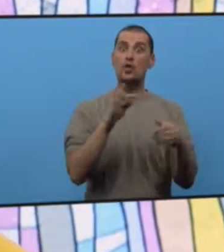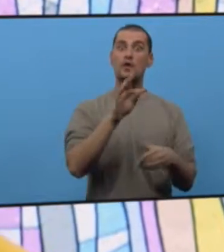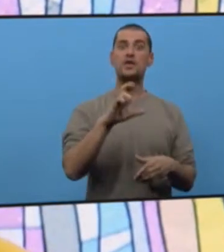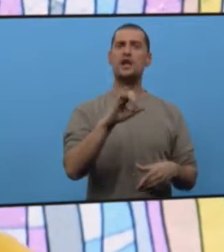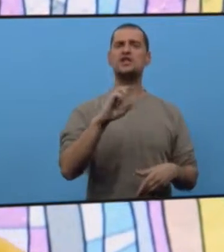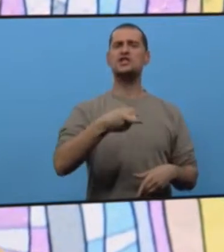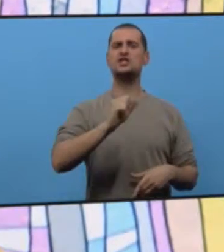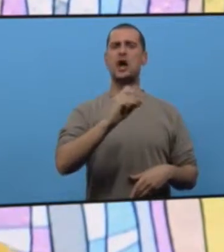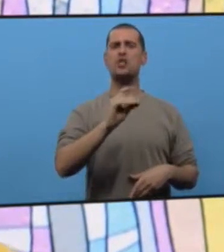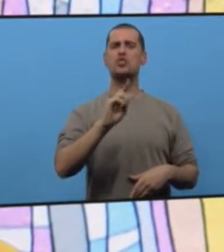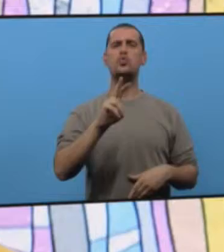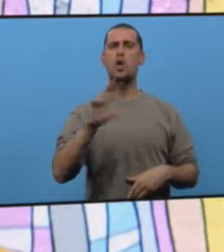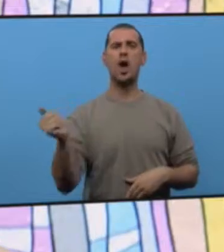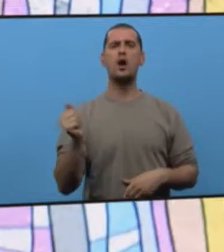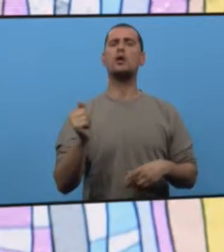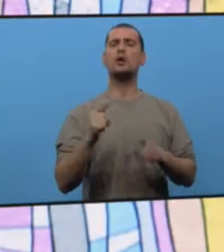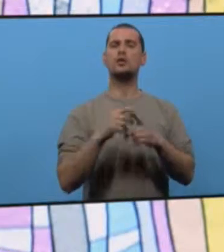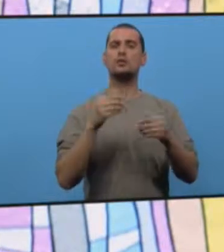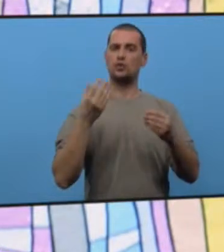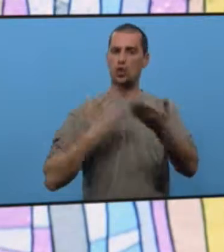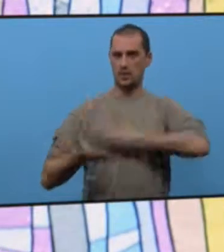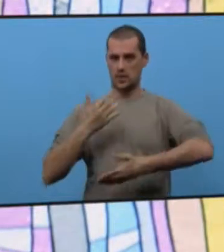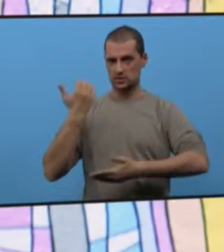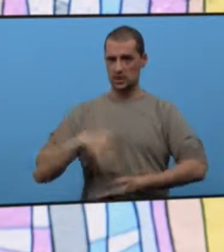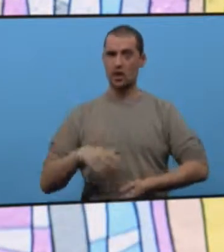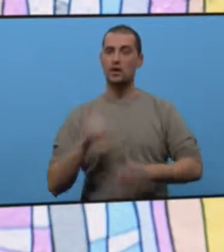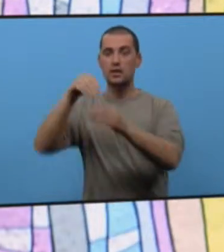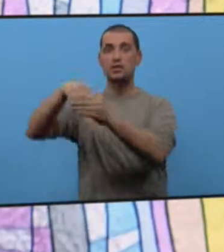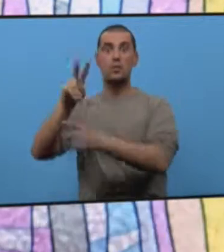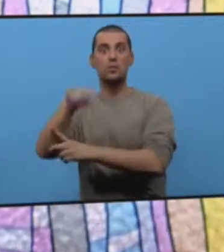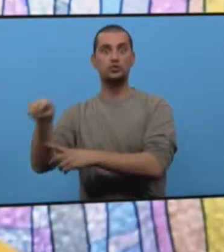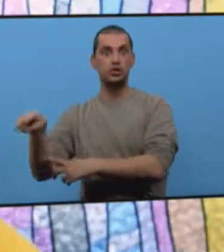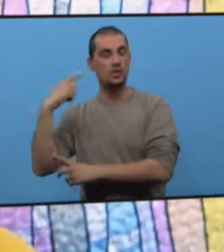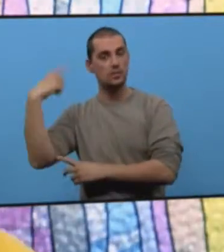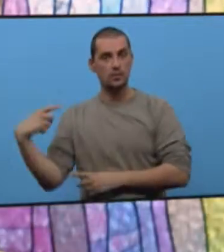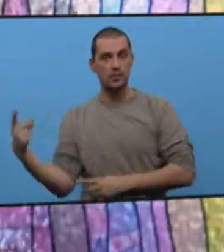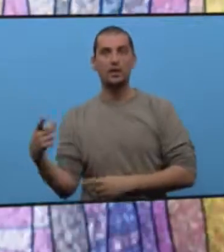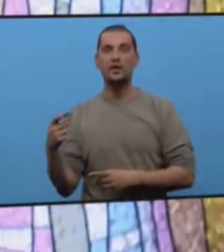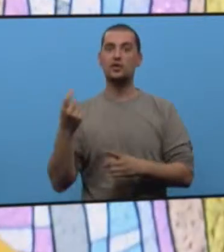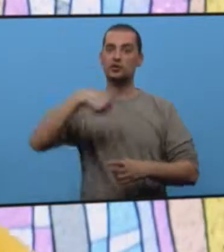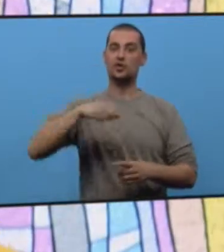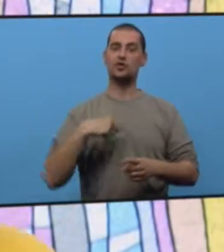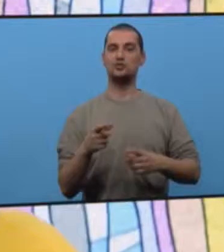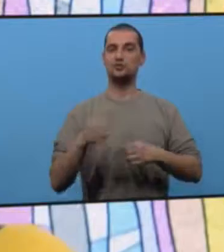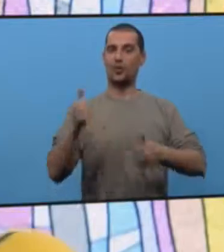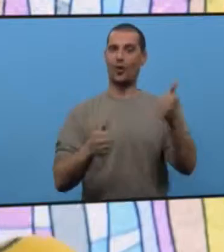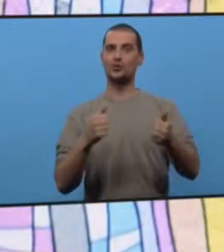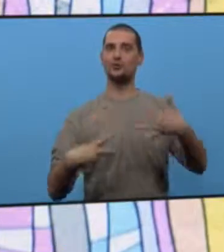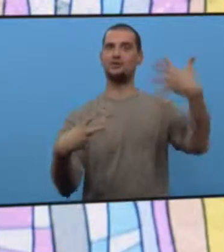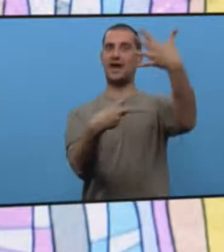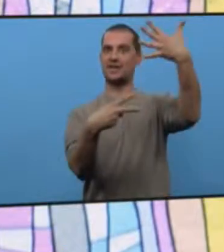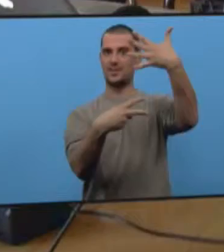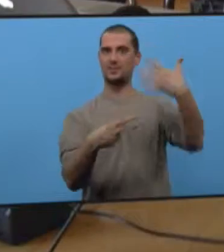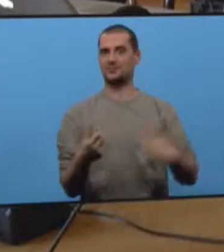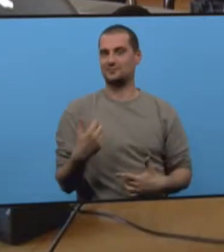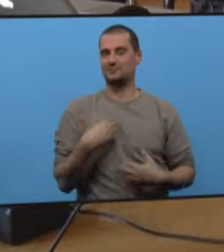e gravaron, e recuperaron e puñeron no museo. E meteron no fol de Muller de Mundo e queramos en sétimo posto. Así que, con isto,